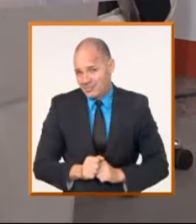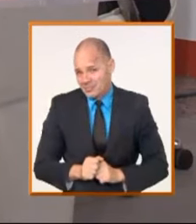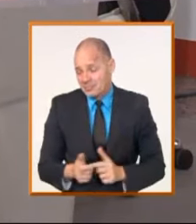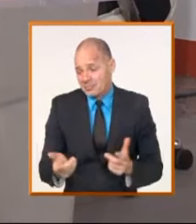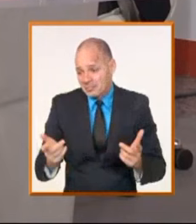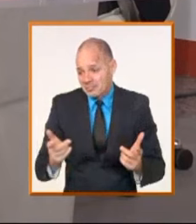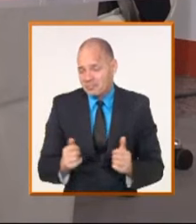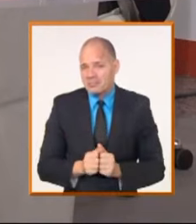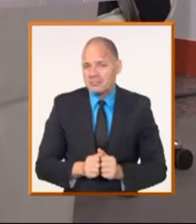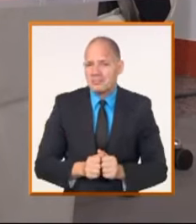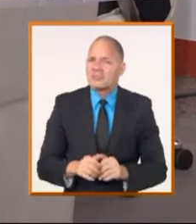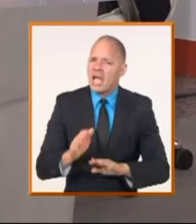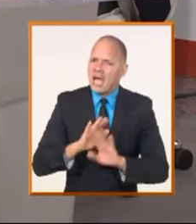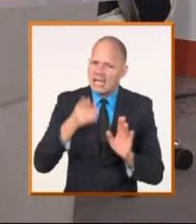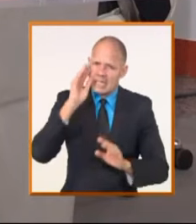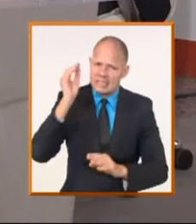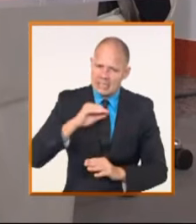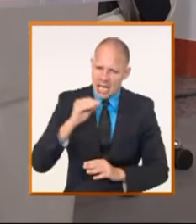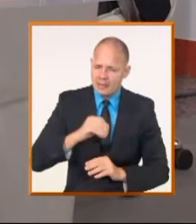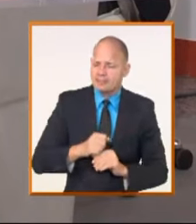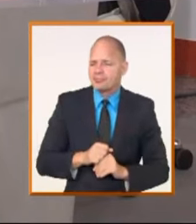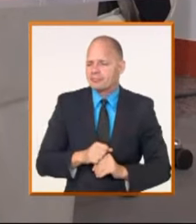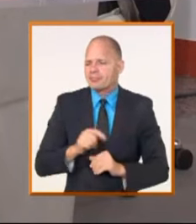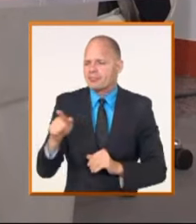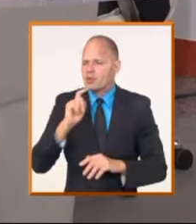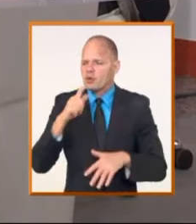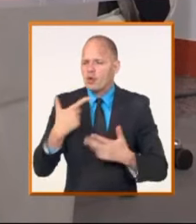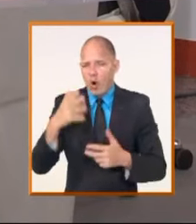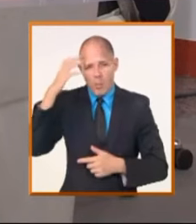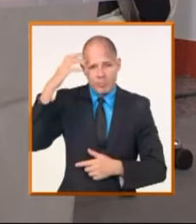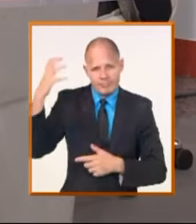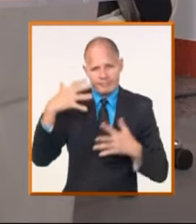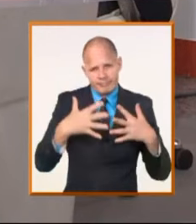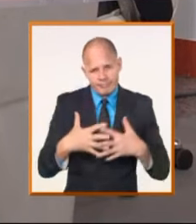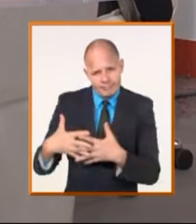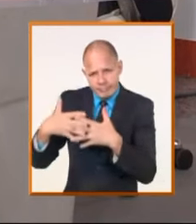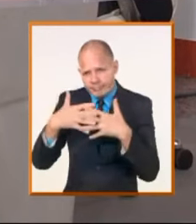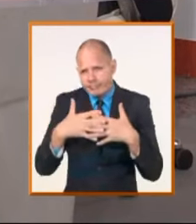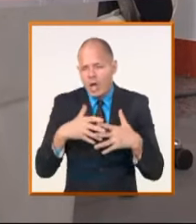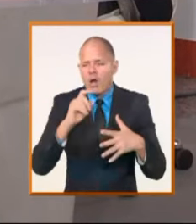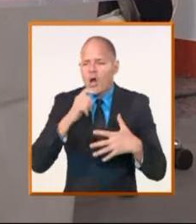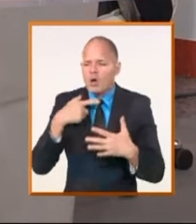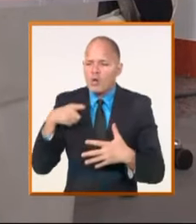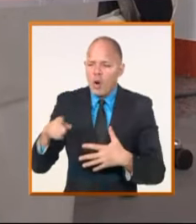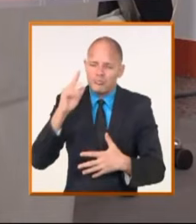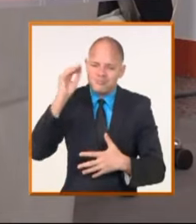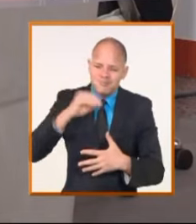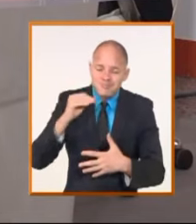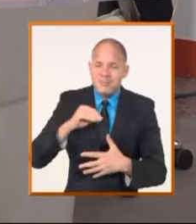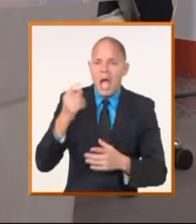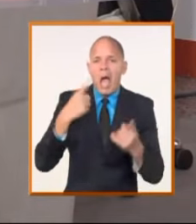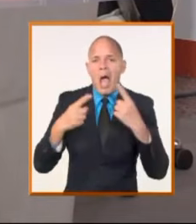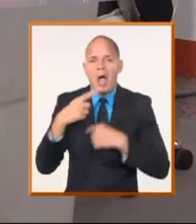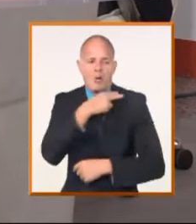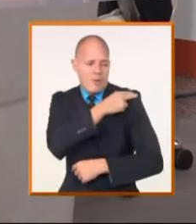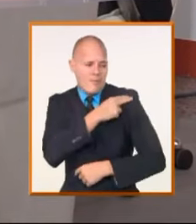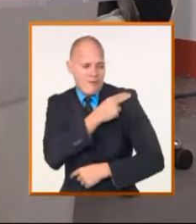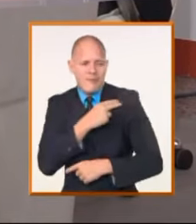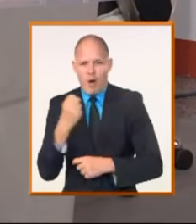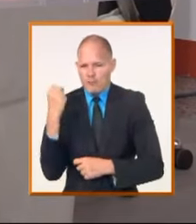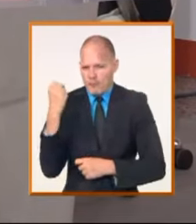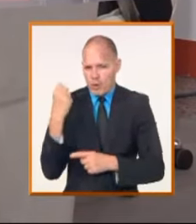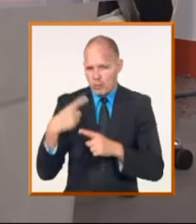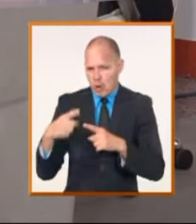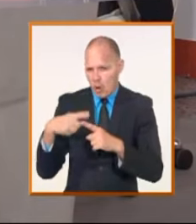factores estructurales de los propios Estados Unidos, el interés geopolítico de Estados Unidos, la influencia de élites de poder que no tienen nada que, o que tienen poco que ver con